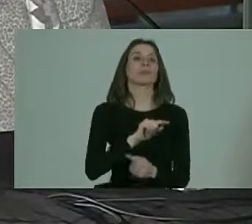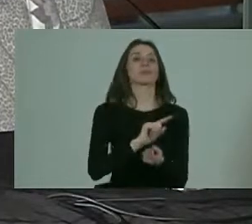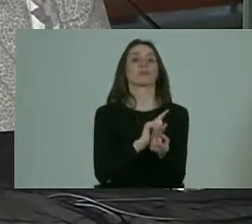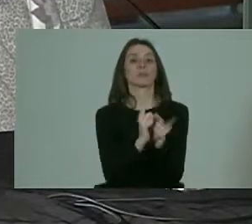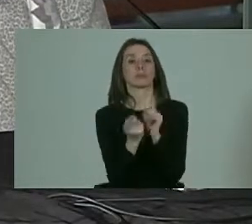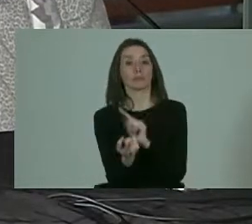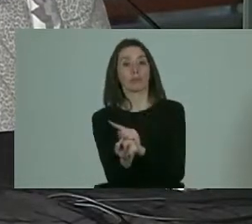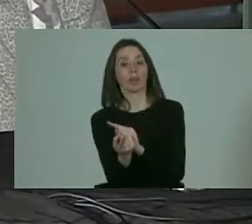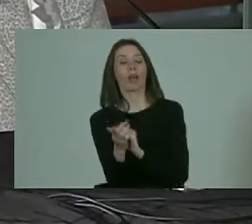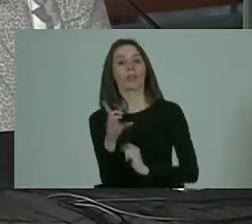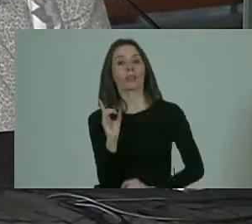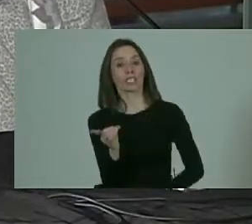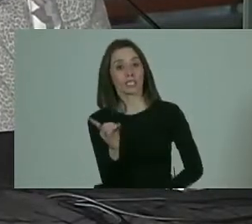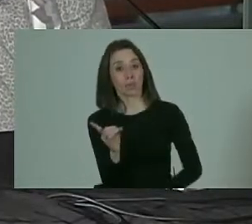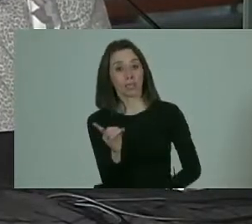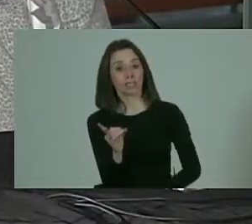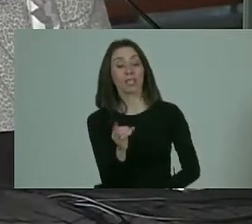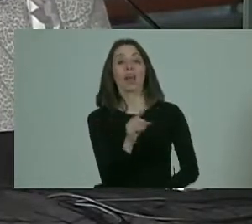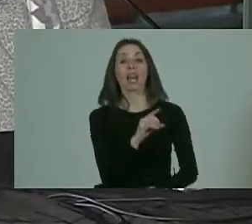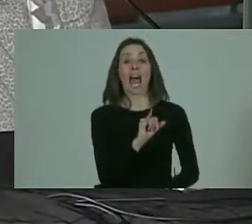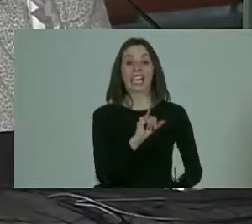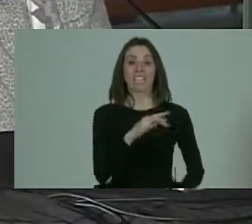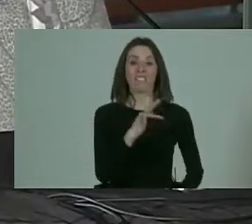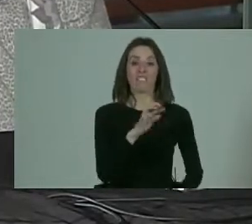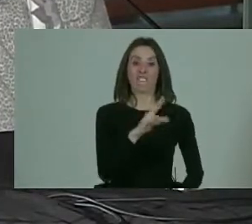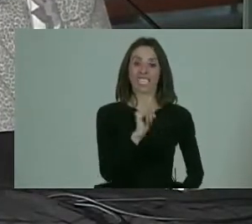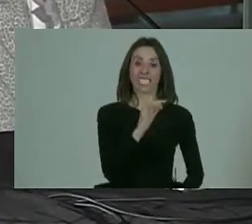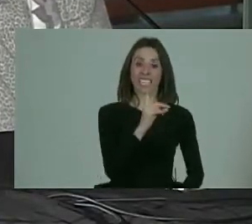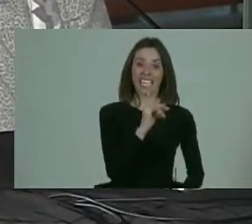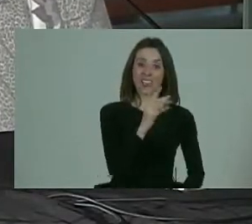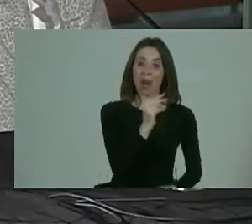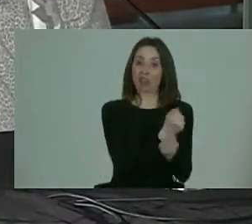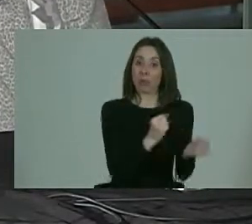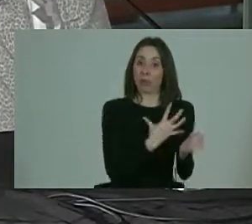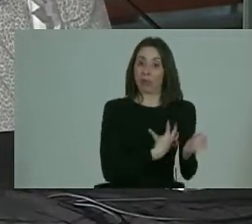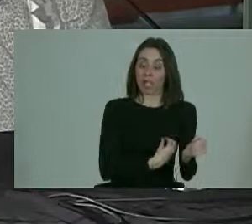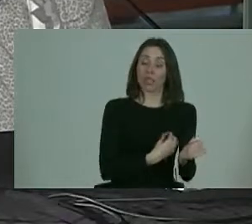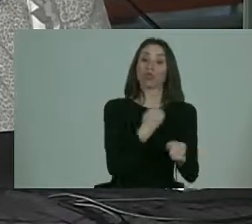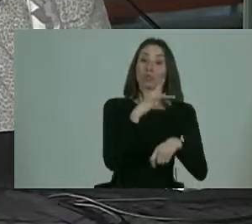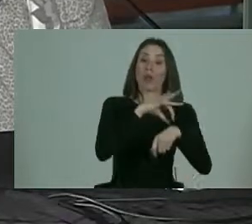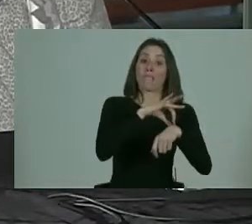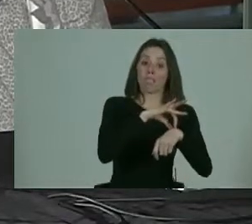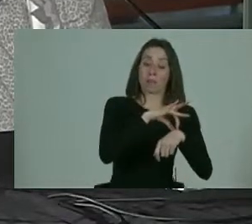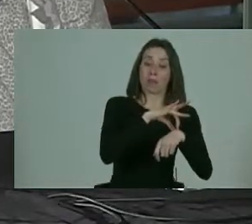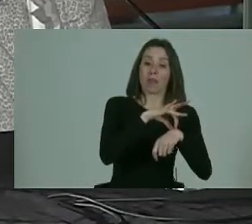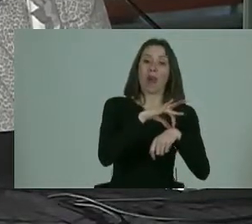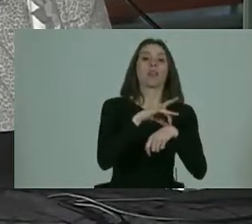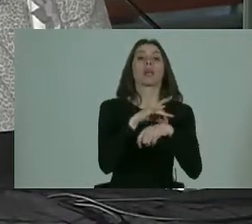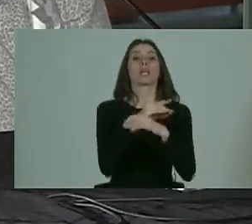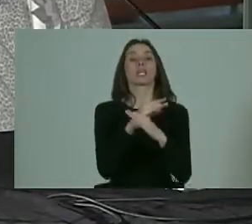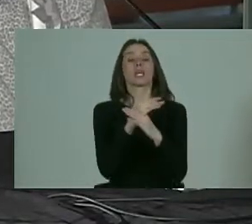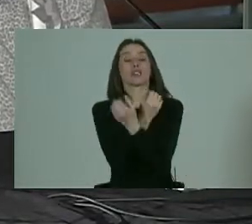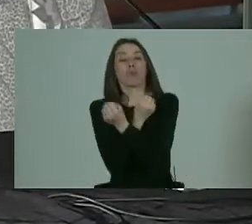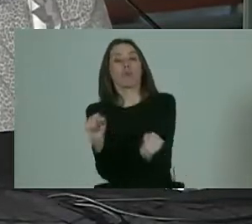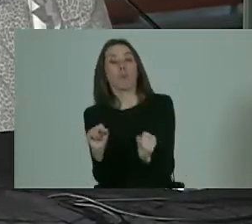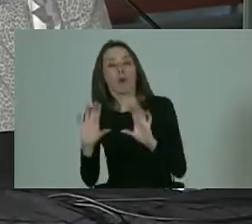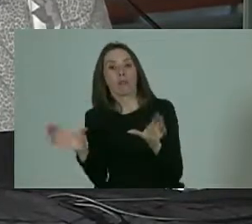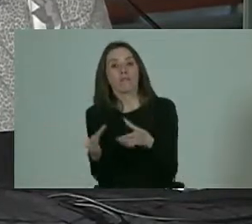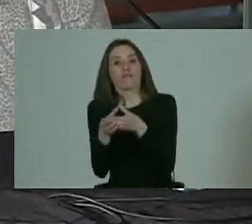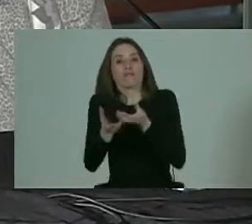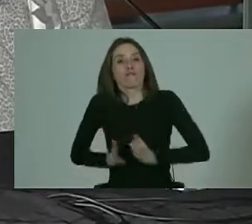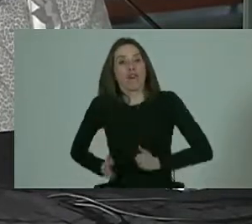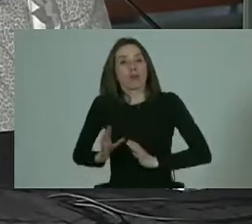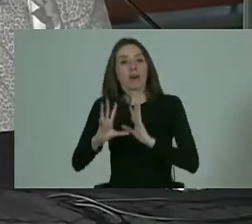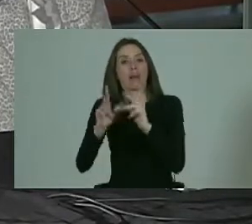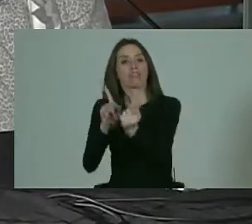discapacidad es una enfermedad que imposibilita el tener en formar una familia y por